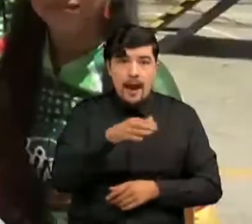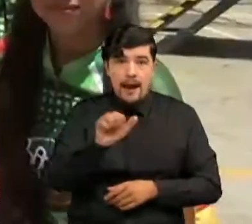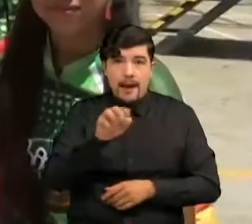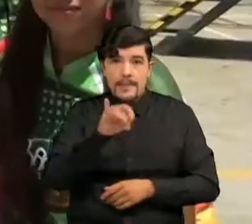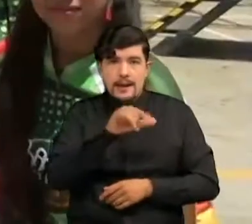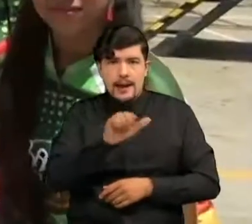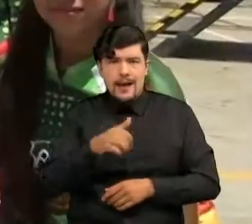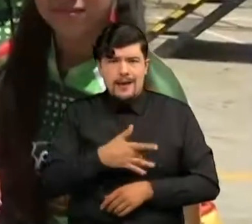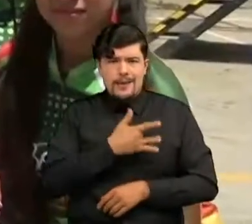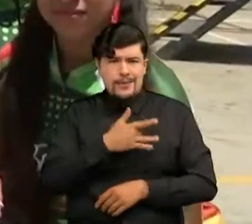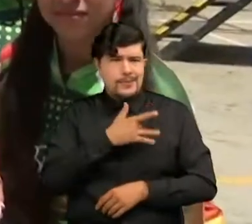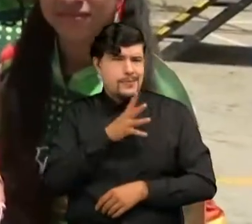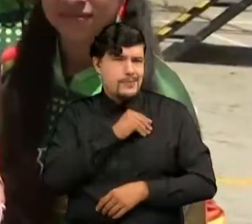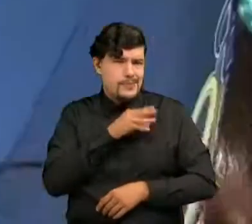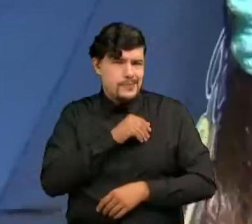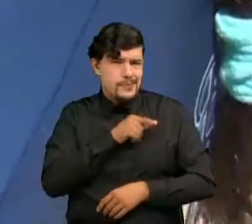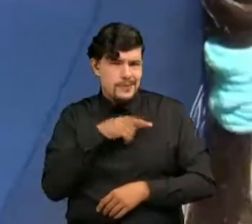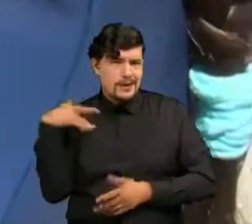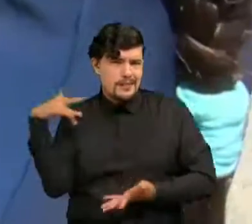tierra.